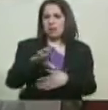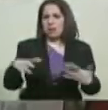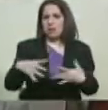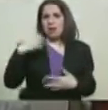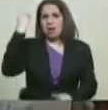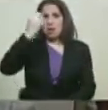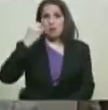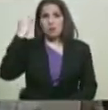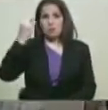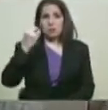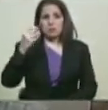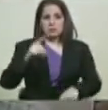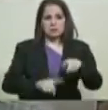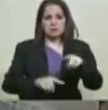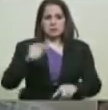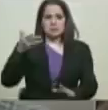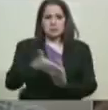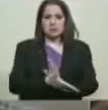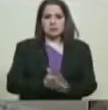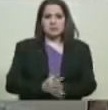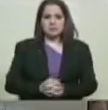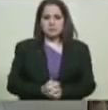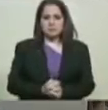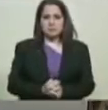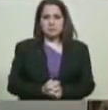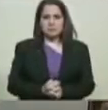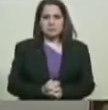todavía Venezuela se calaría el intento de un golpe de Estado.